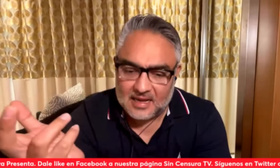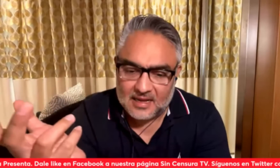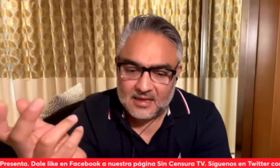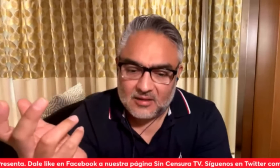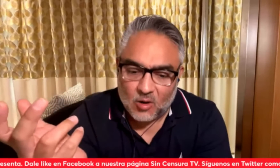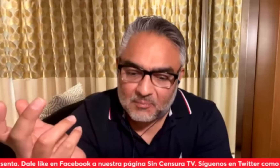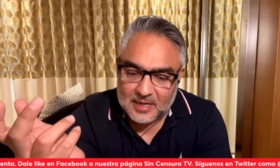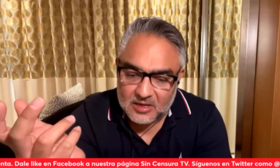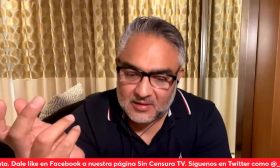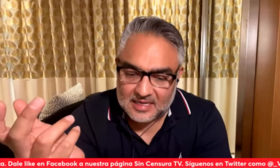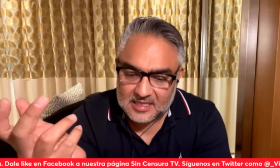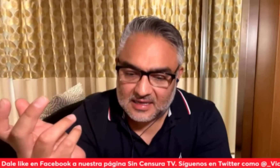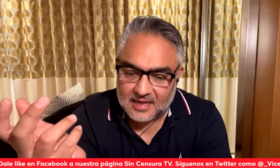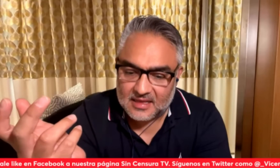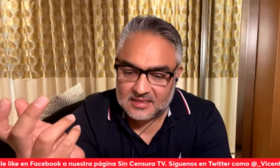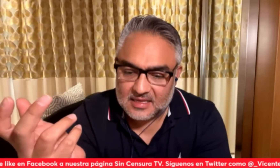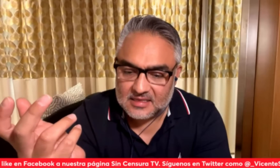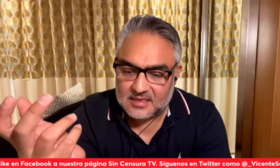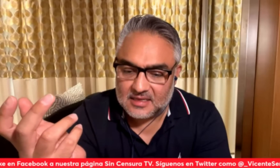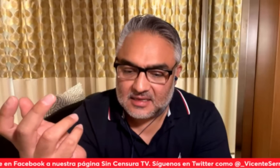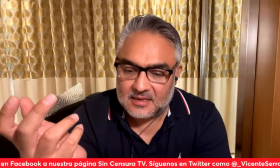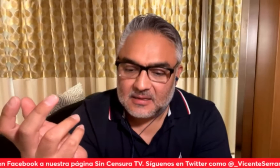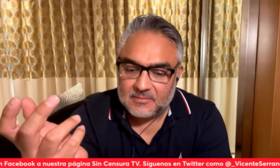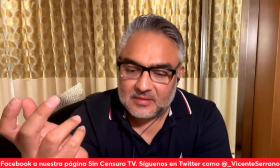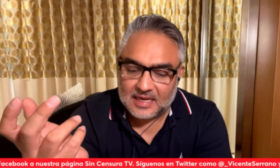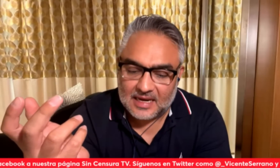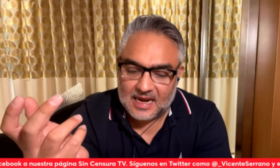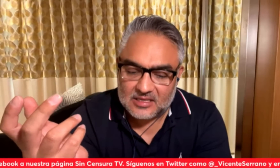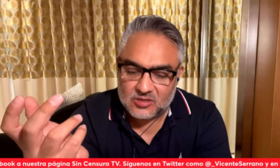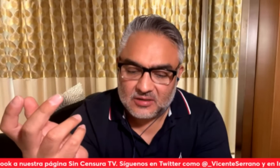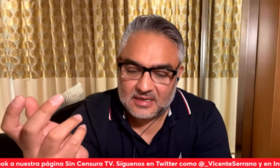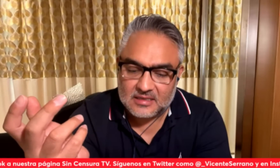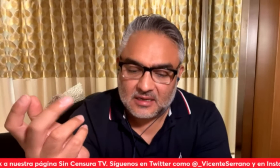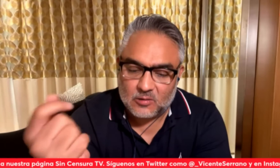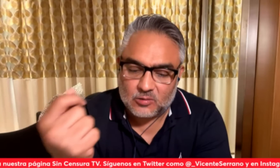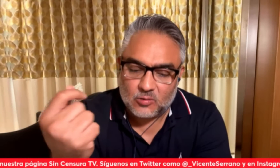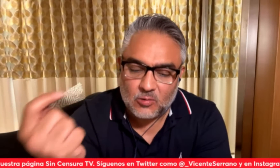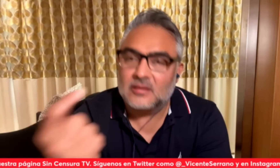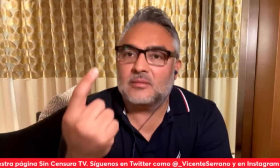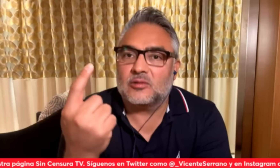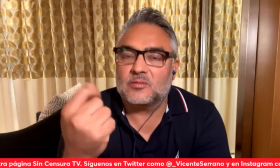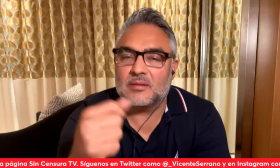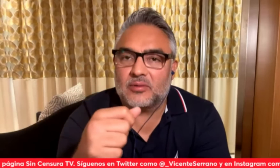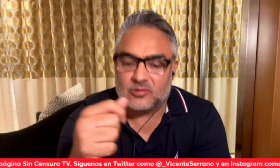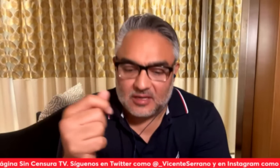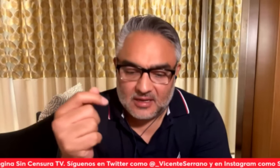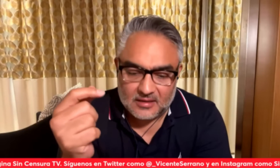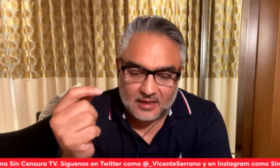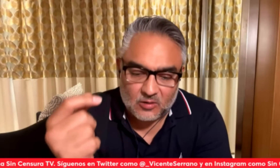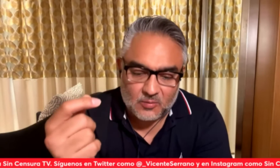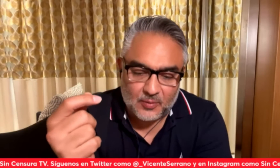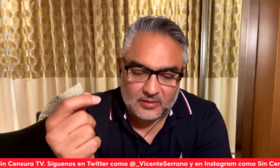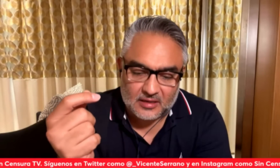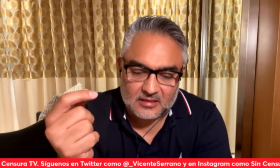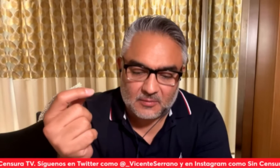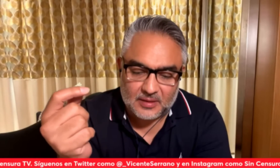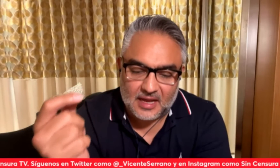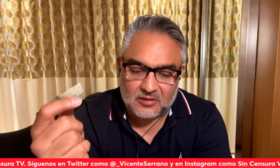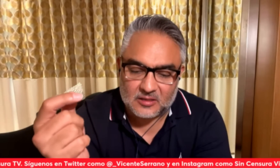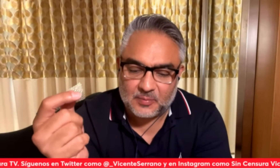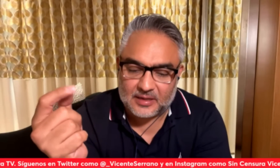dar una opinión acerca de estas declaraciones de los últimos miembros del